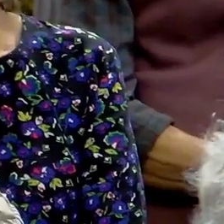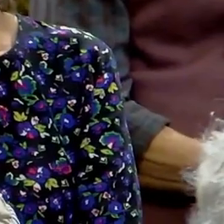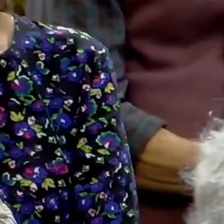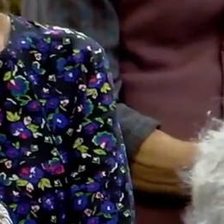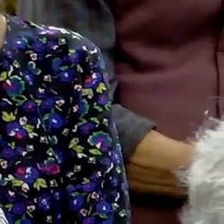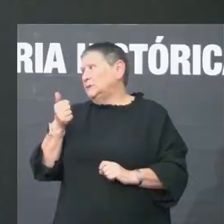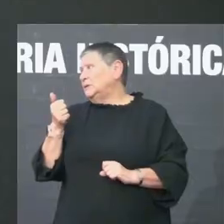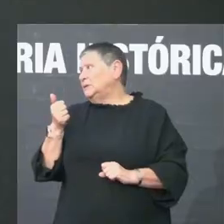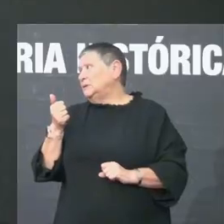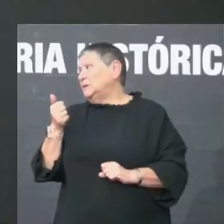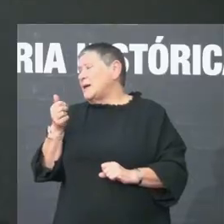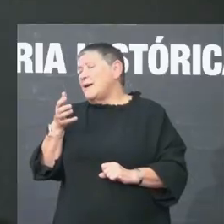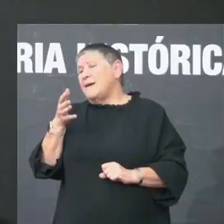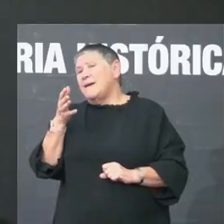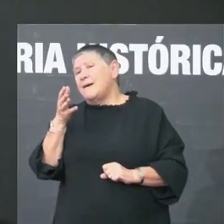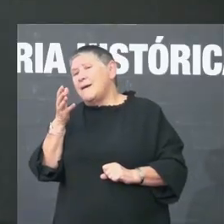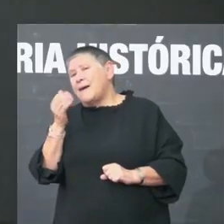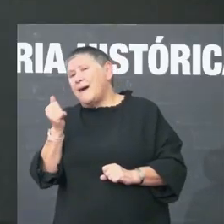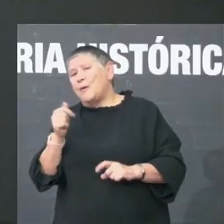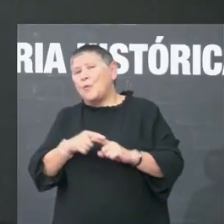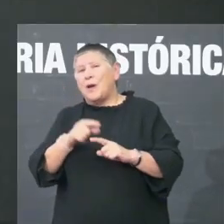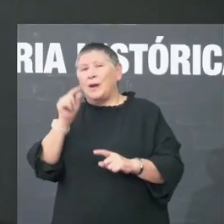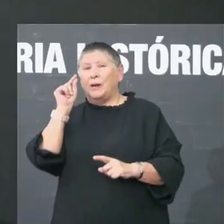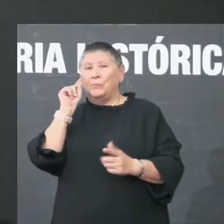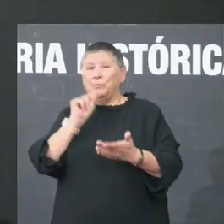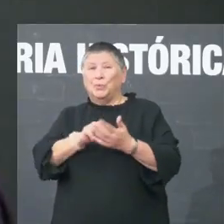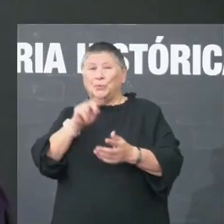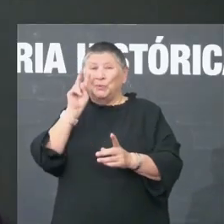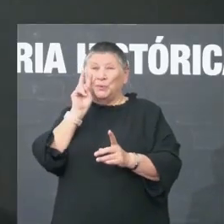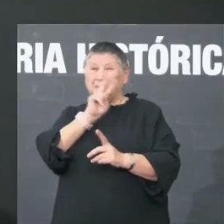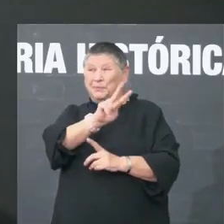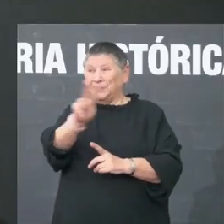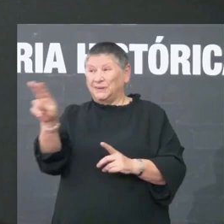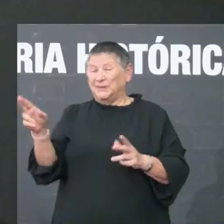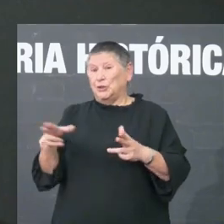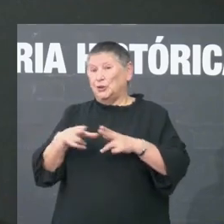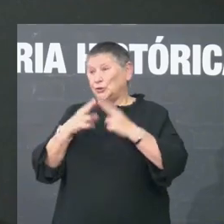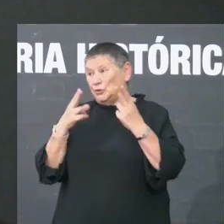Eu creo que hai unha percepción social,